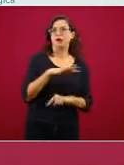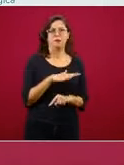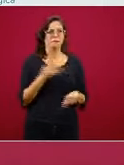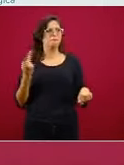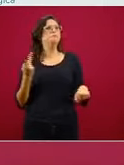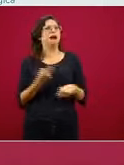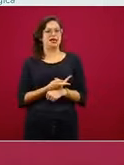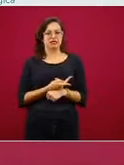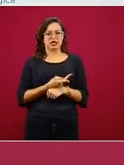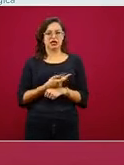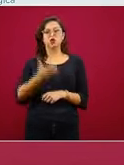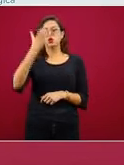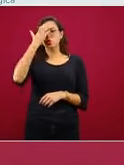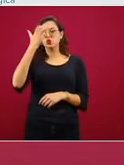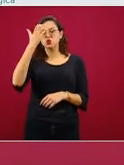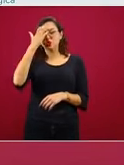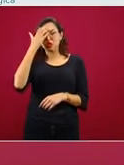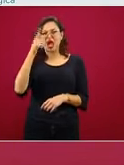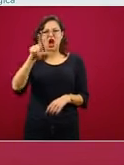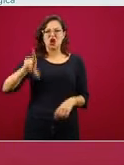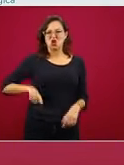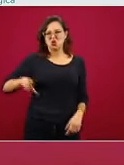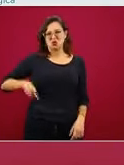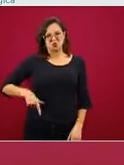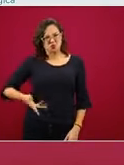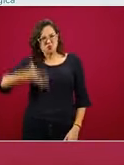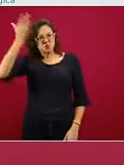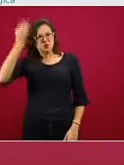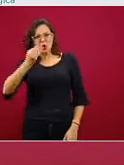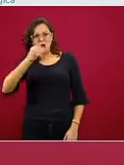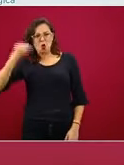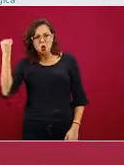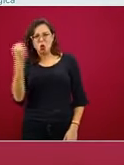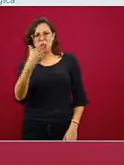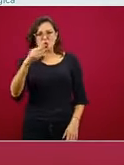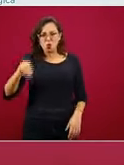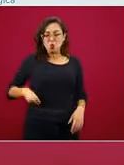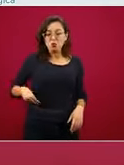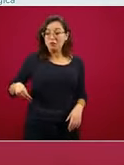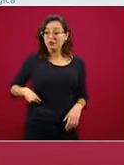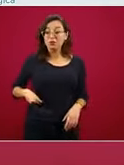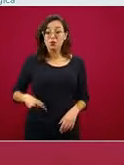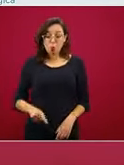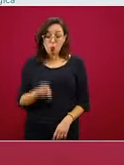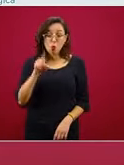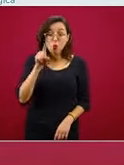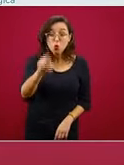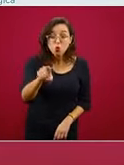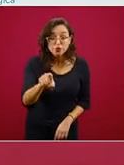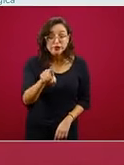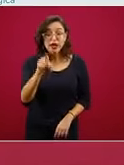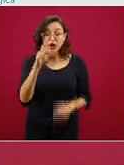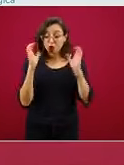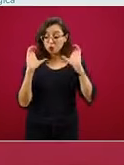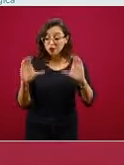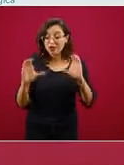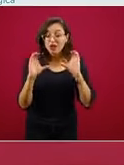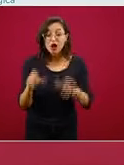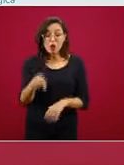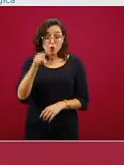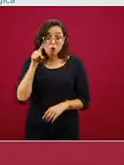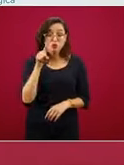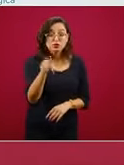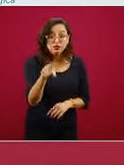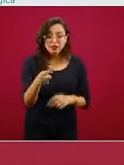estado. No para que culpe a su gobierno, para que actúe, para que usted sepa a lo que se